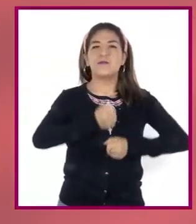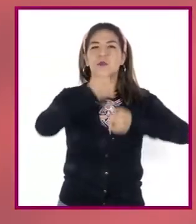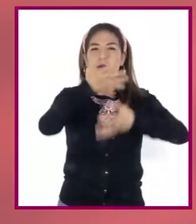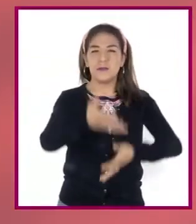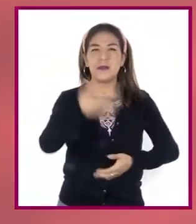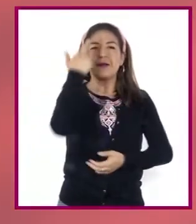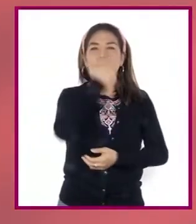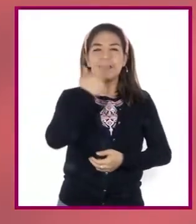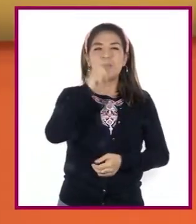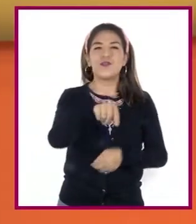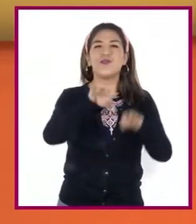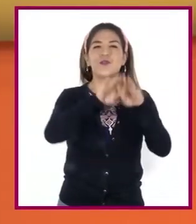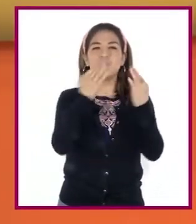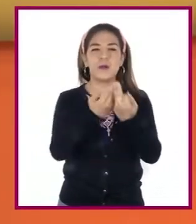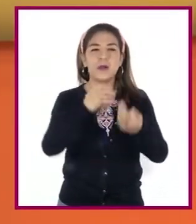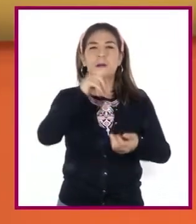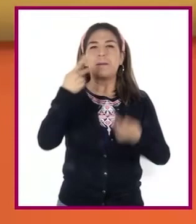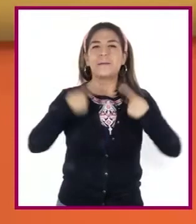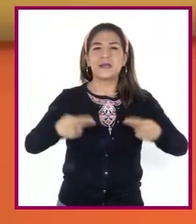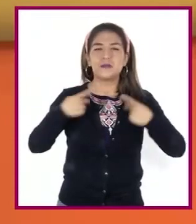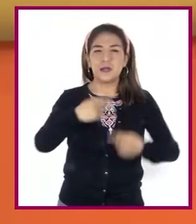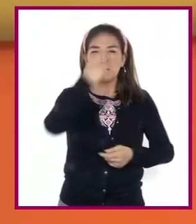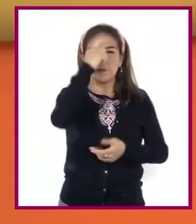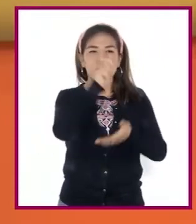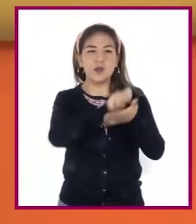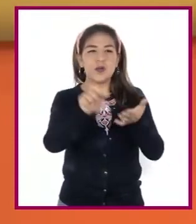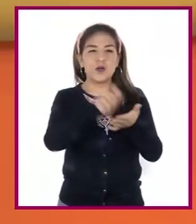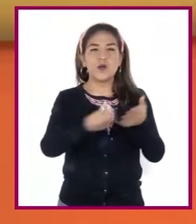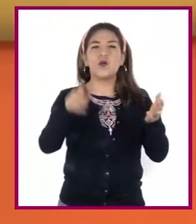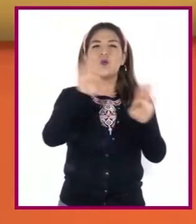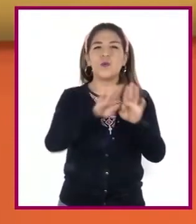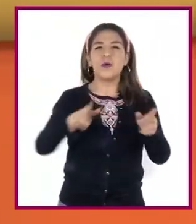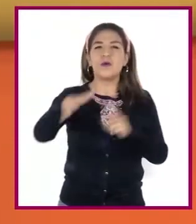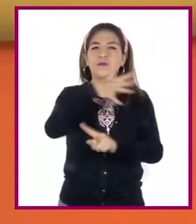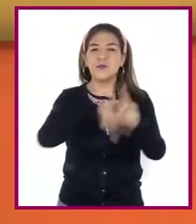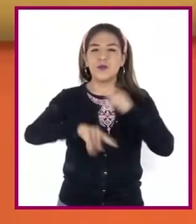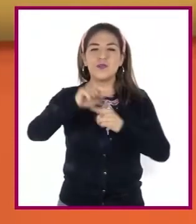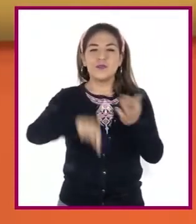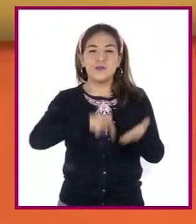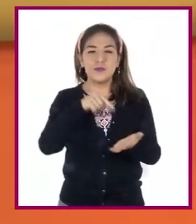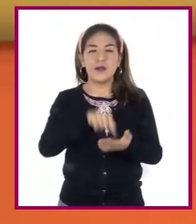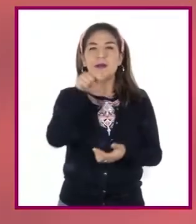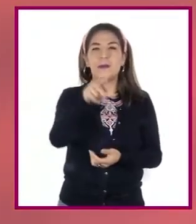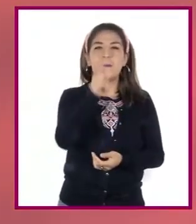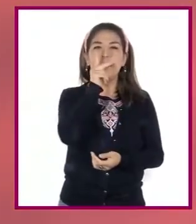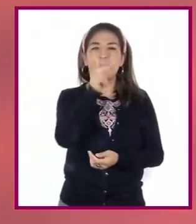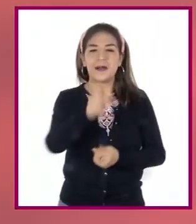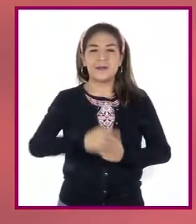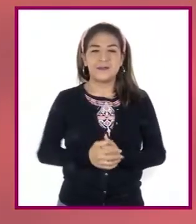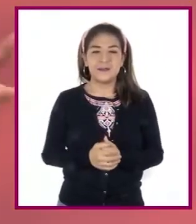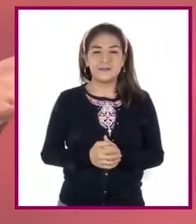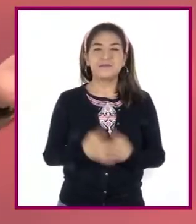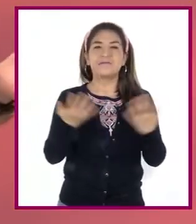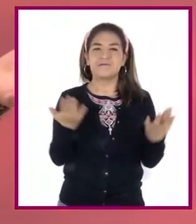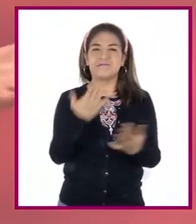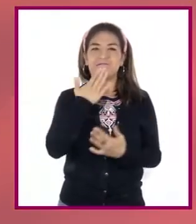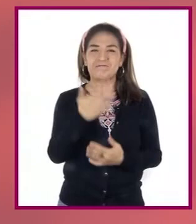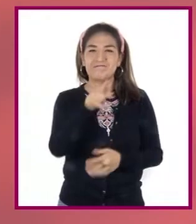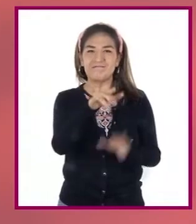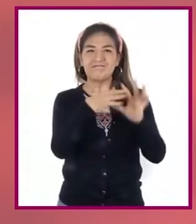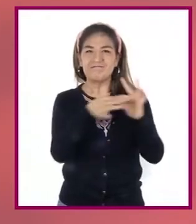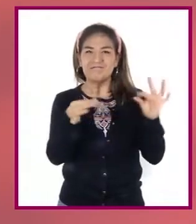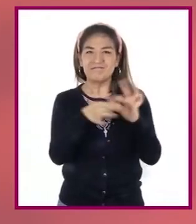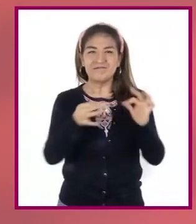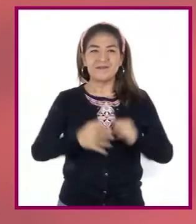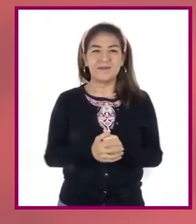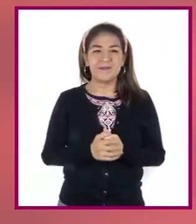que revisaremos la forma en que los poetas reconstruyen ambientes y espacios a través de sus palabras. Eso suena muy bien,